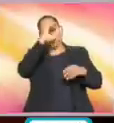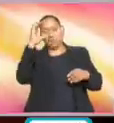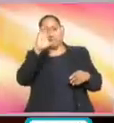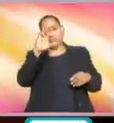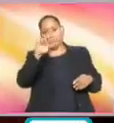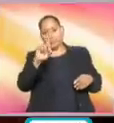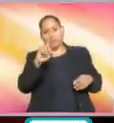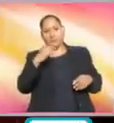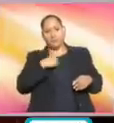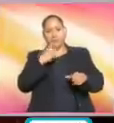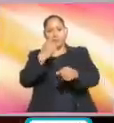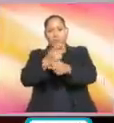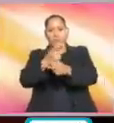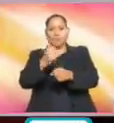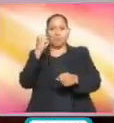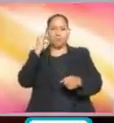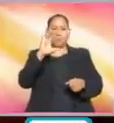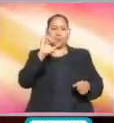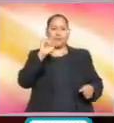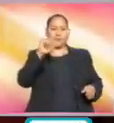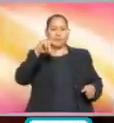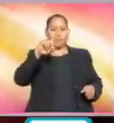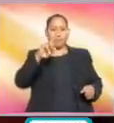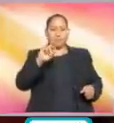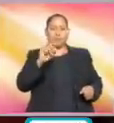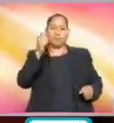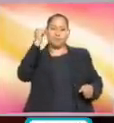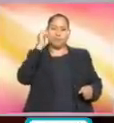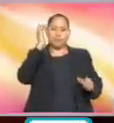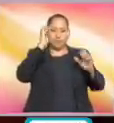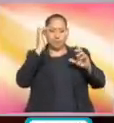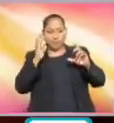exactamente. Yo voy adelante, atrás va Casandro, más atrás va el Santo,